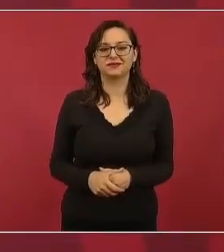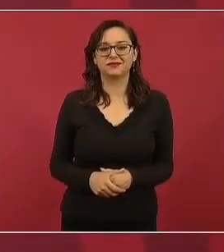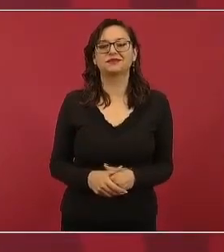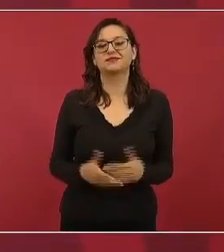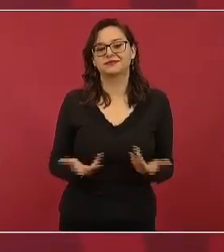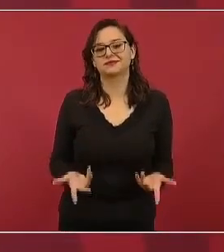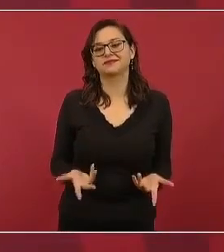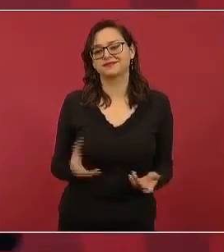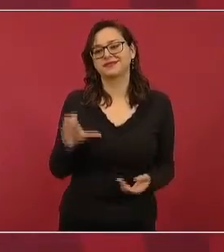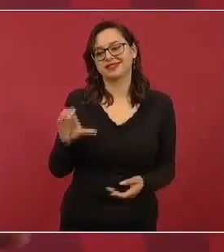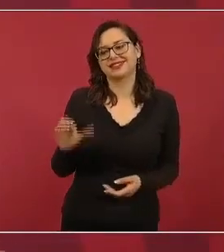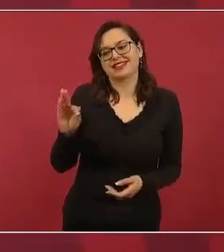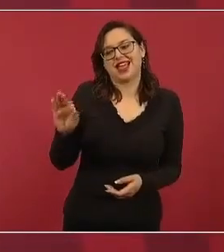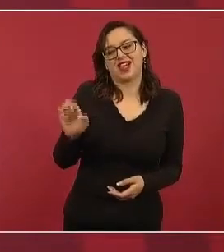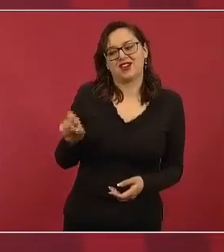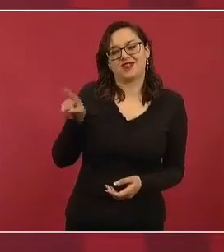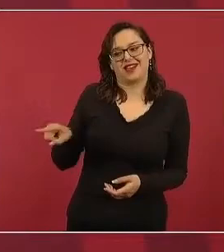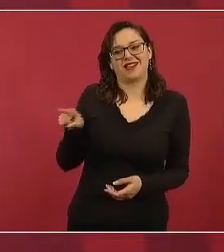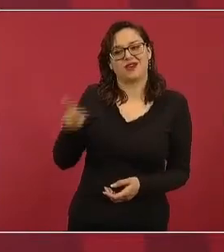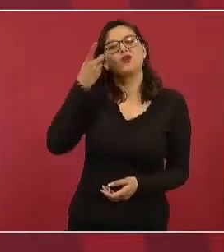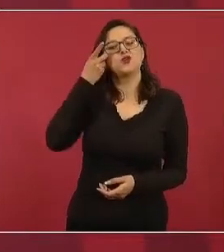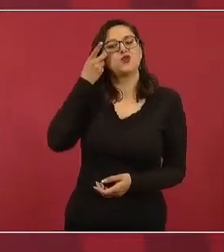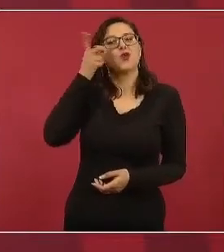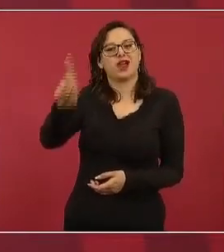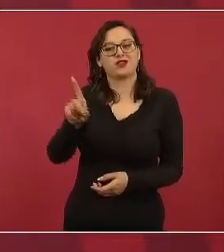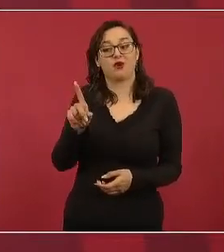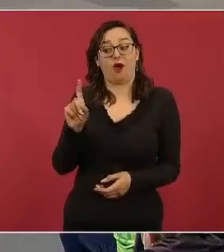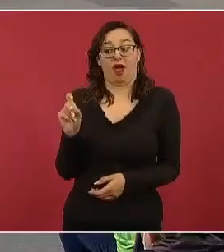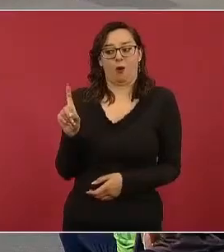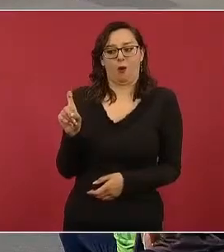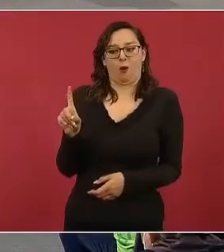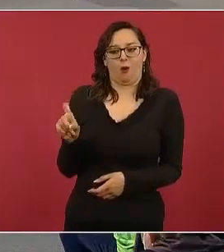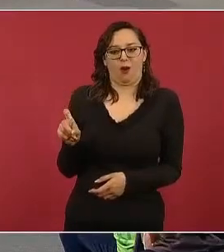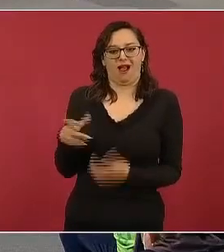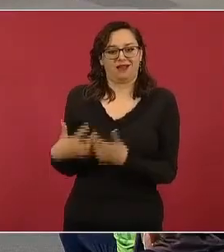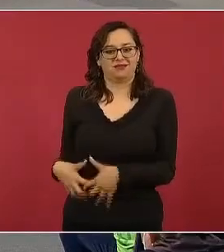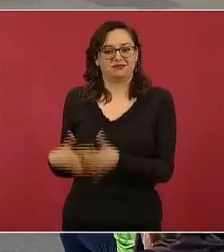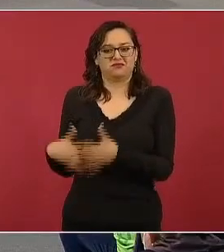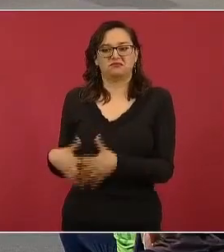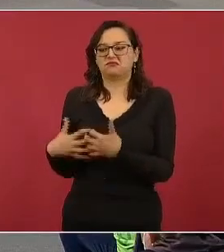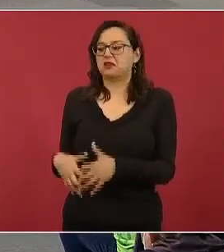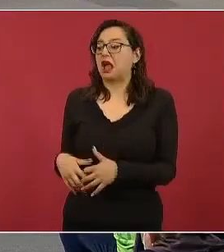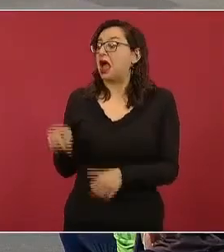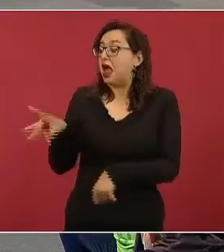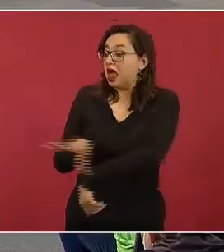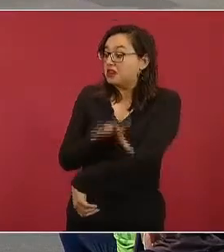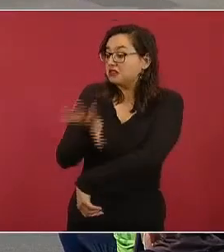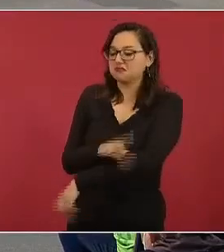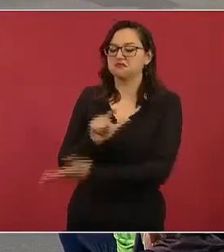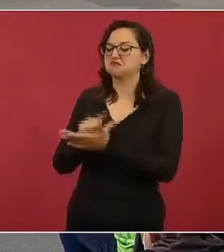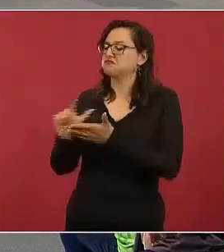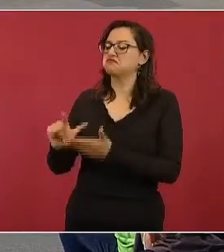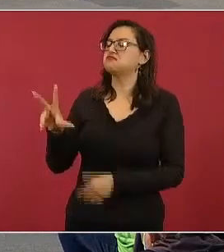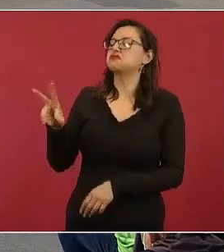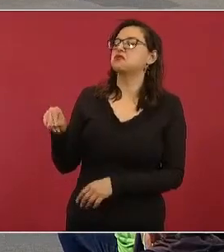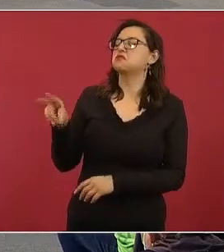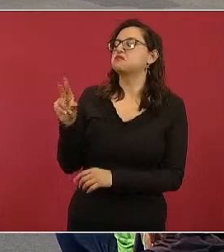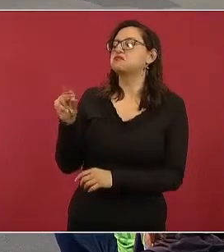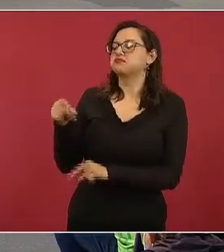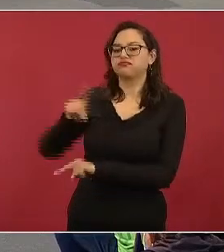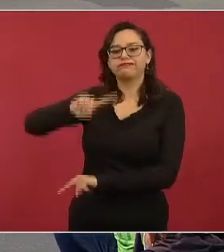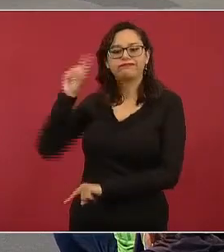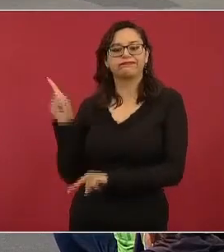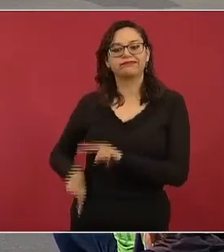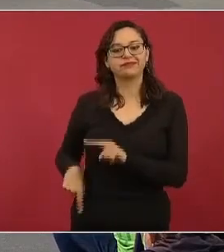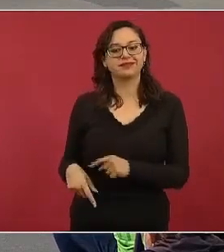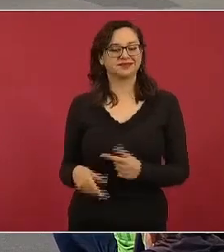que más tenía la Comisión Federal de Electricidad, pues se consideró que no era energía limpia,